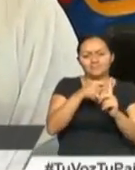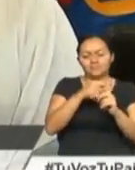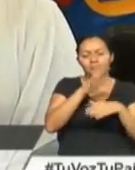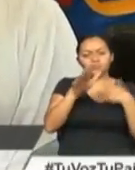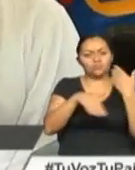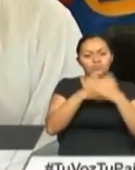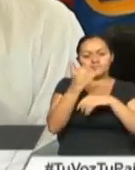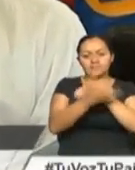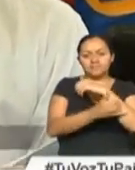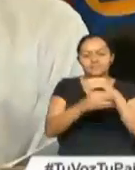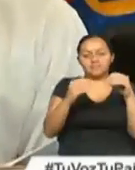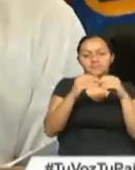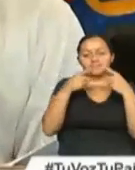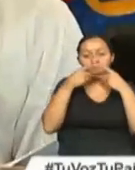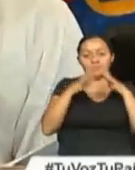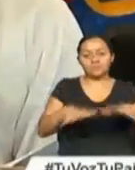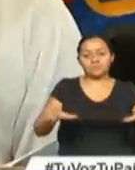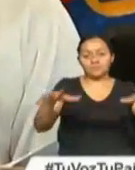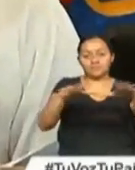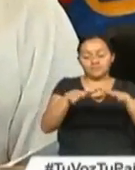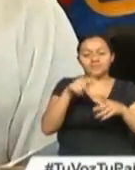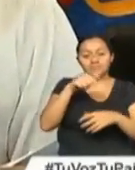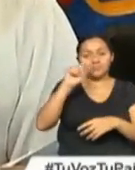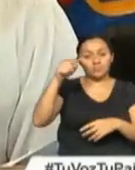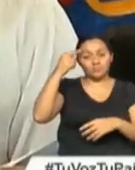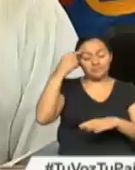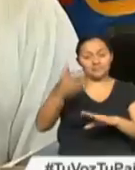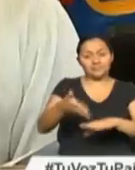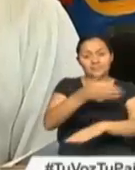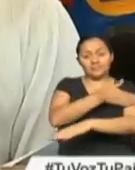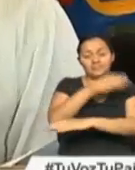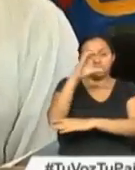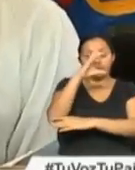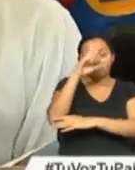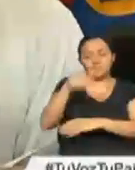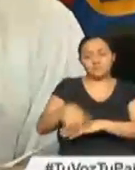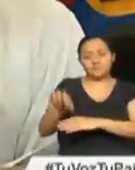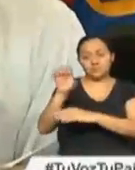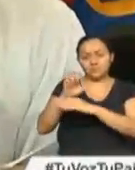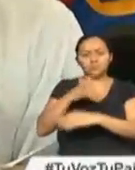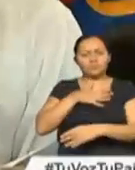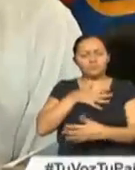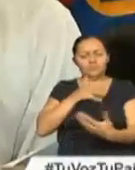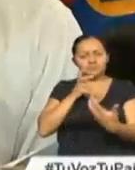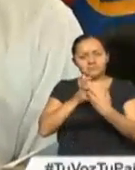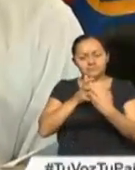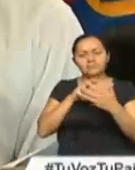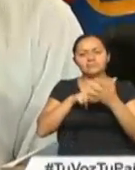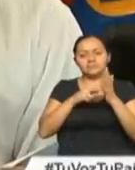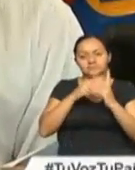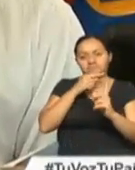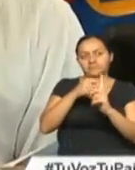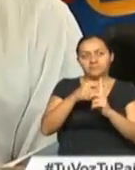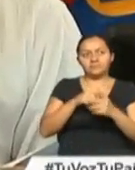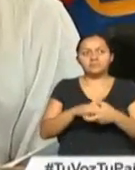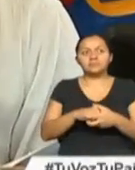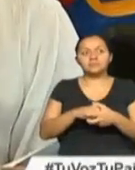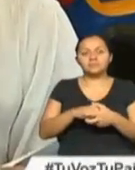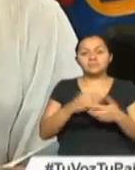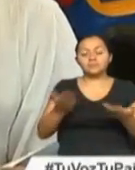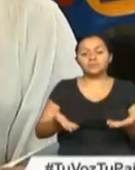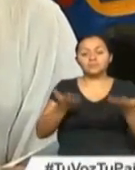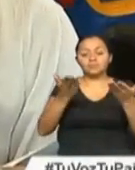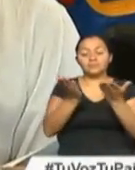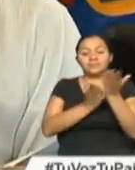nuestras naciones y nuestros pueblos. Entre los gobiernos colombianos y ecuatorianos hay confianza, y eso es bueno. Con la provisión de